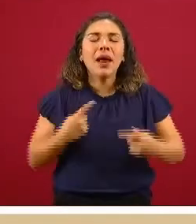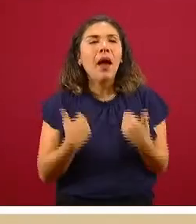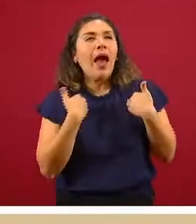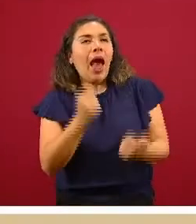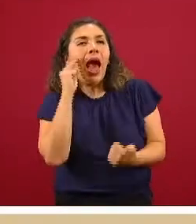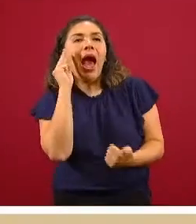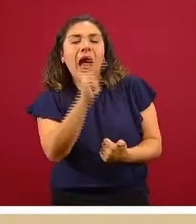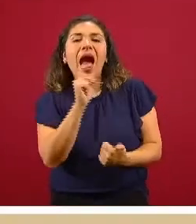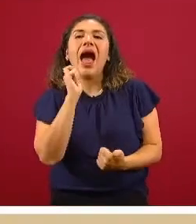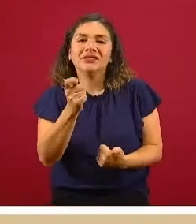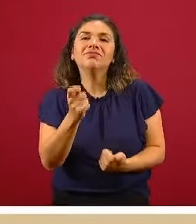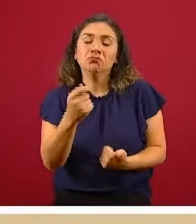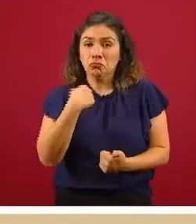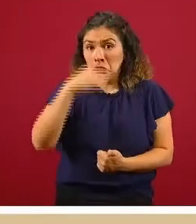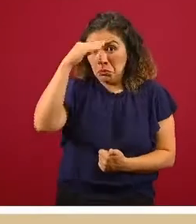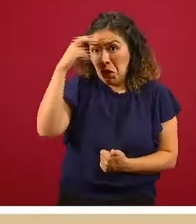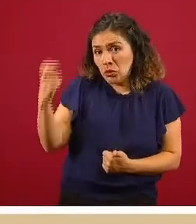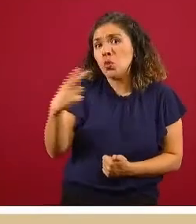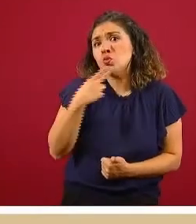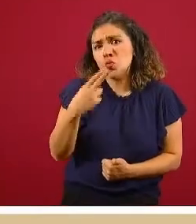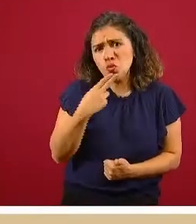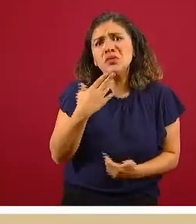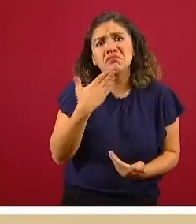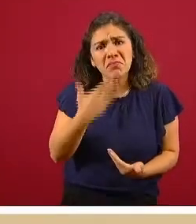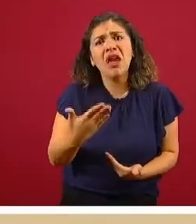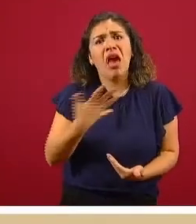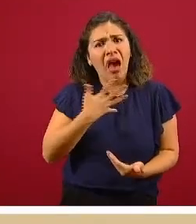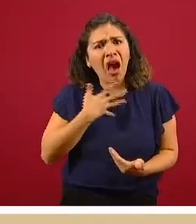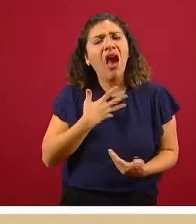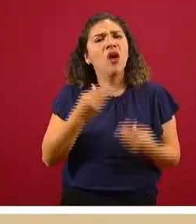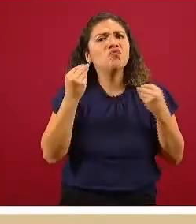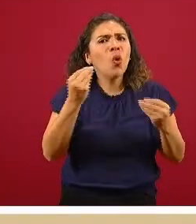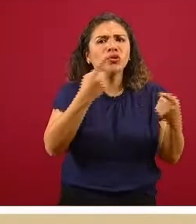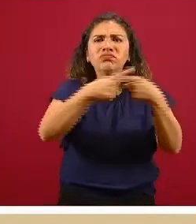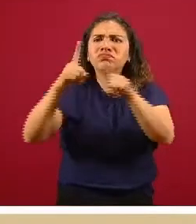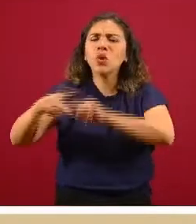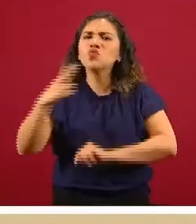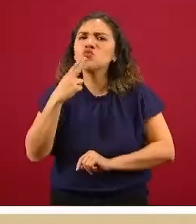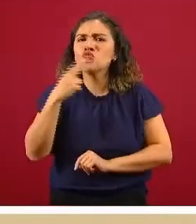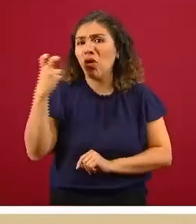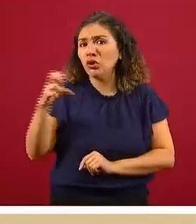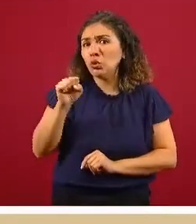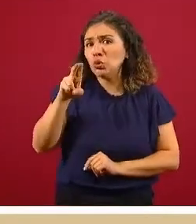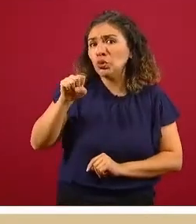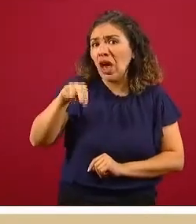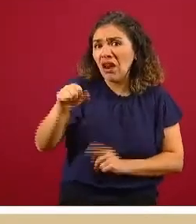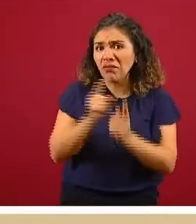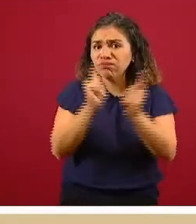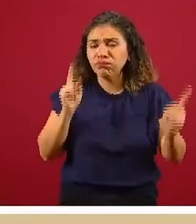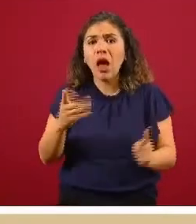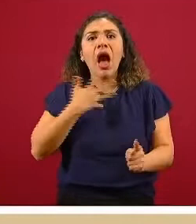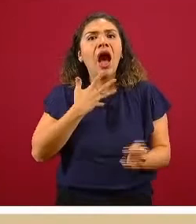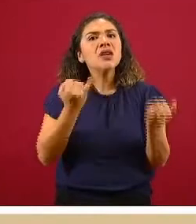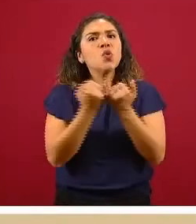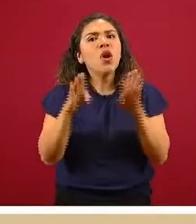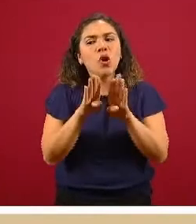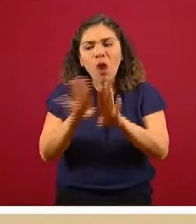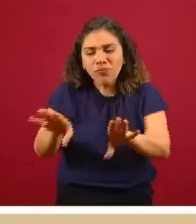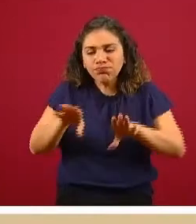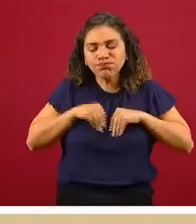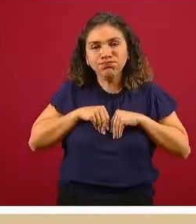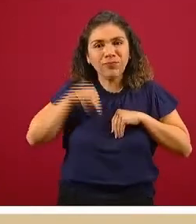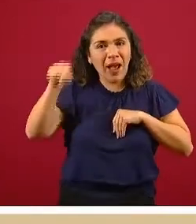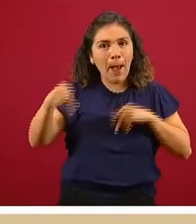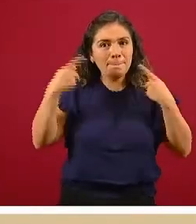el público. Consideramos que ha sido útil, ha habido múltiples usos de Susana Distancia, ha habido una apropiación incluso